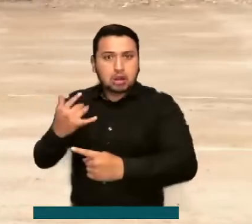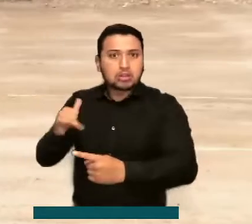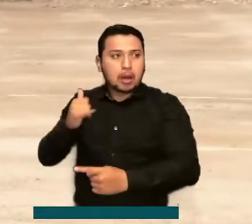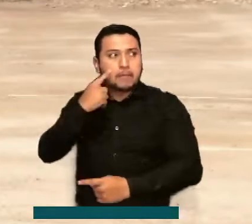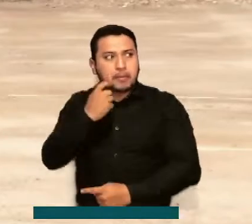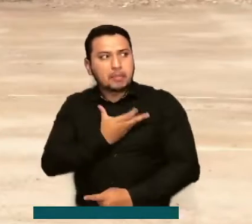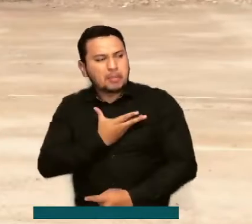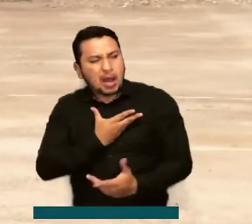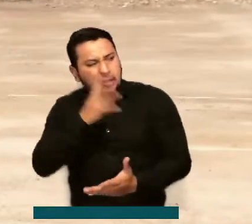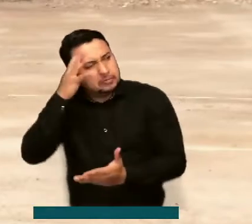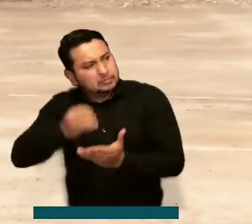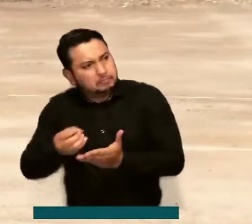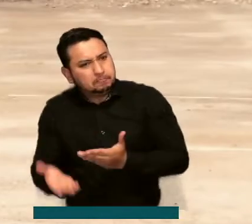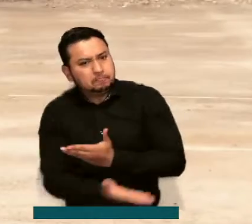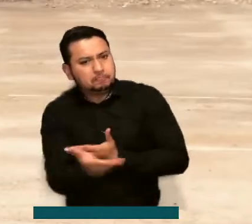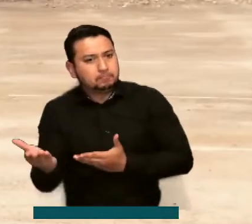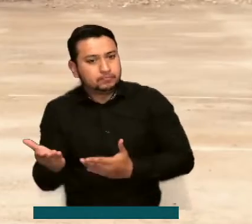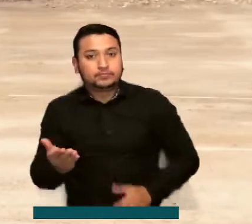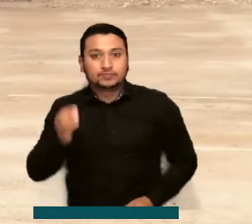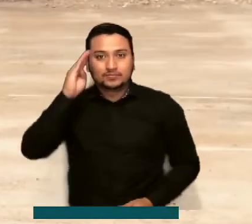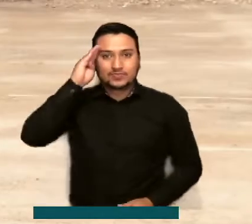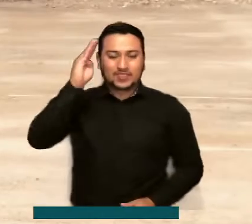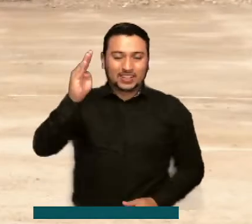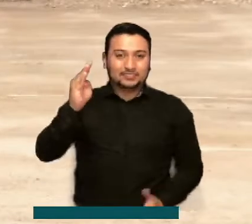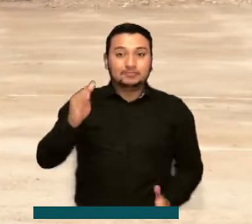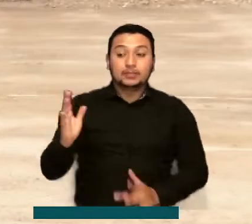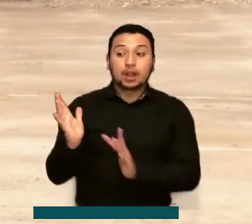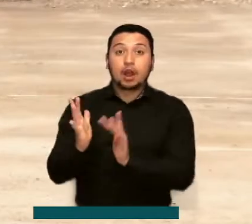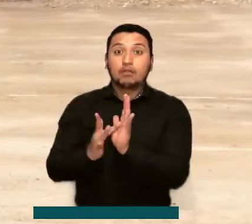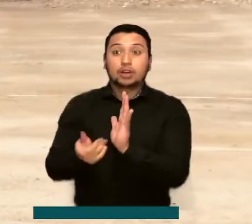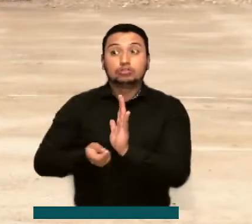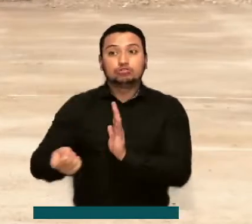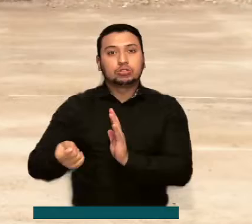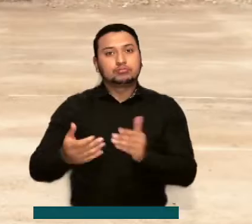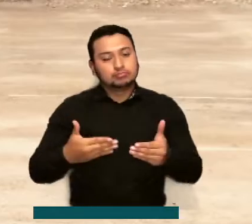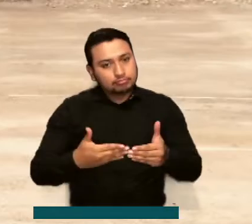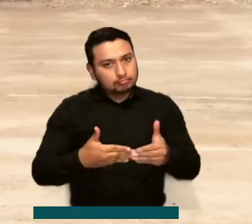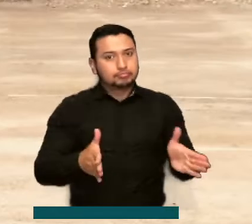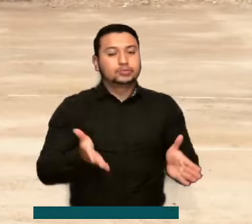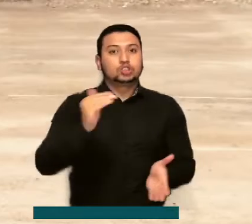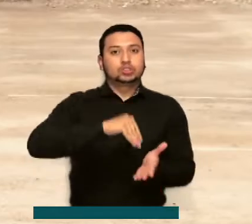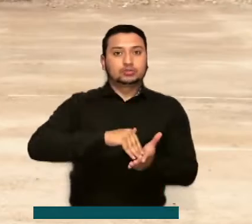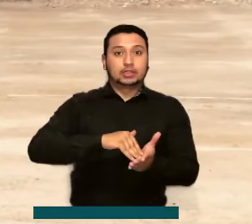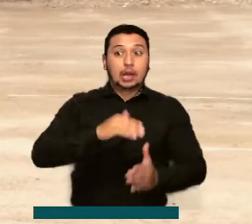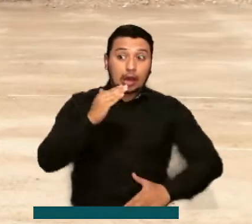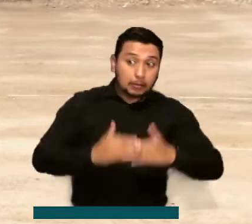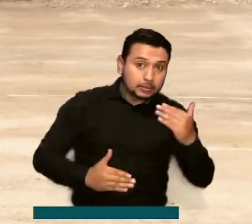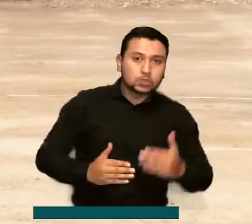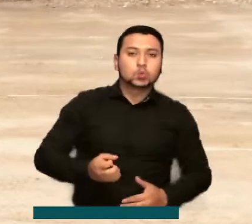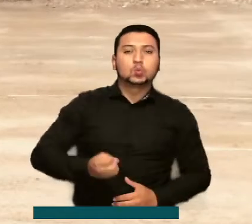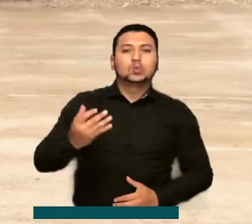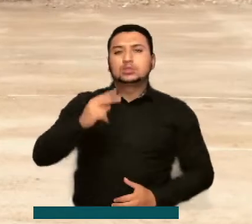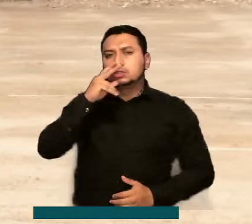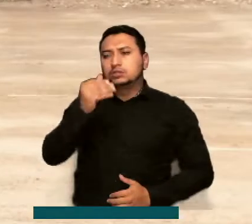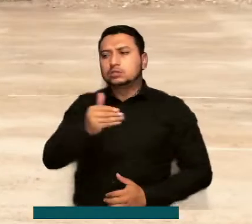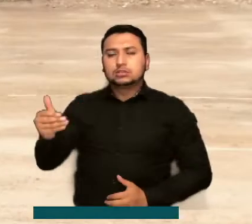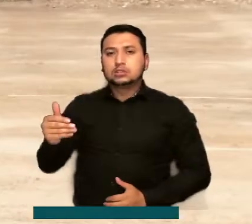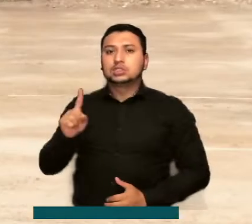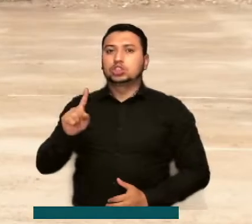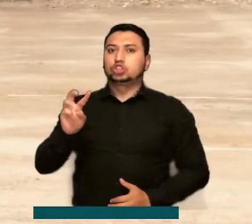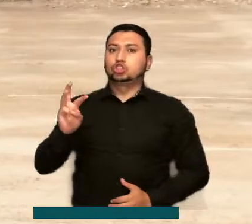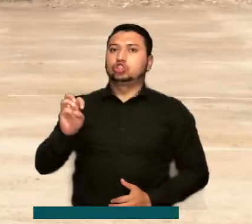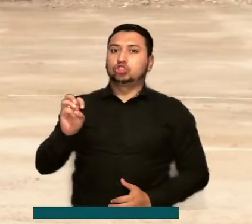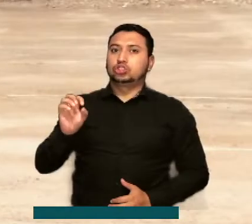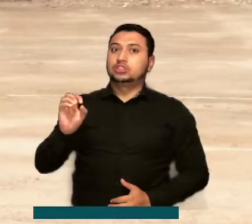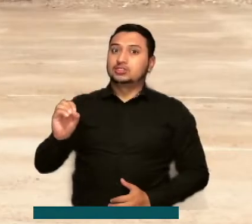Hola Mabel, pues se espera que en el mes de abril sea reabierta la escuela y en principio 180 niños retornarán a las aulas de clase luego